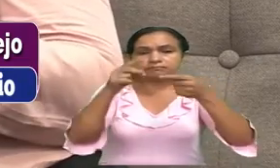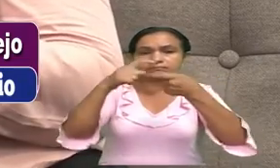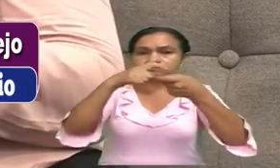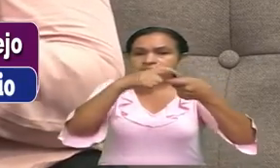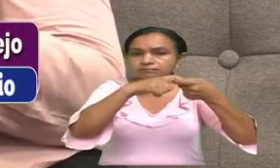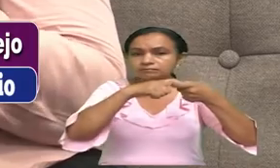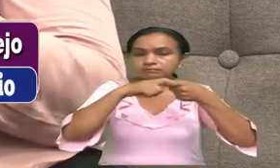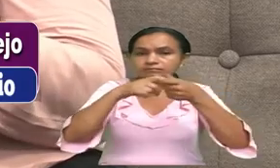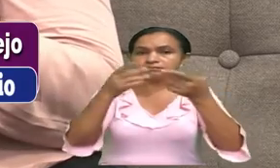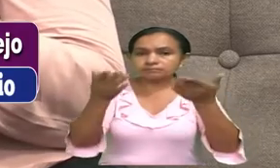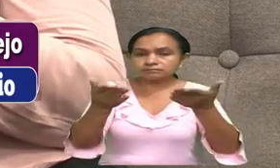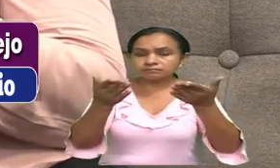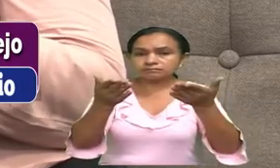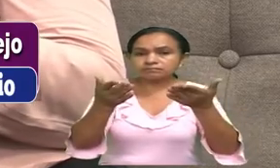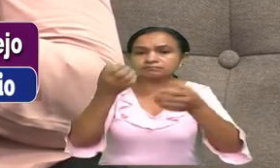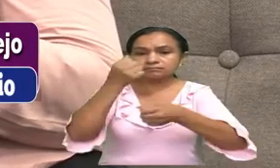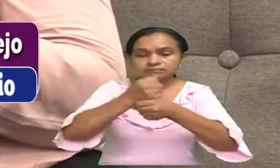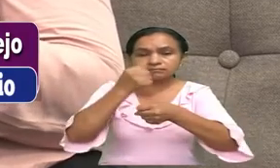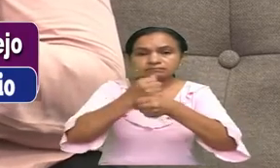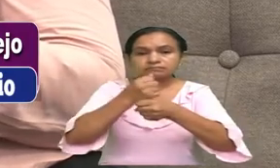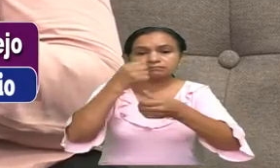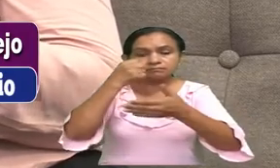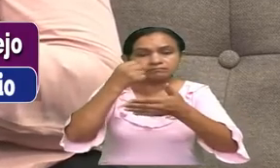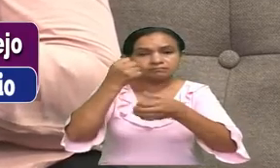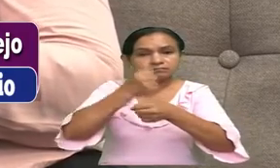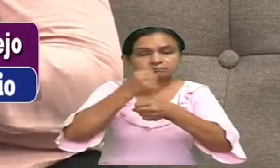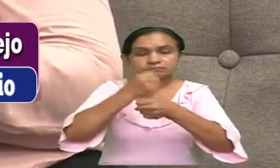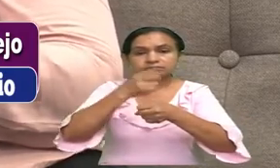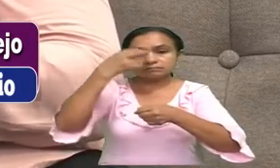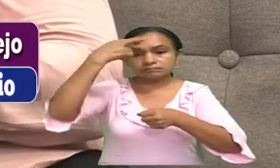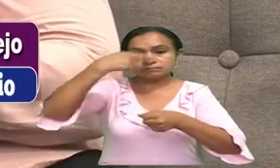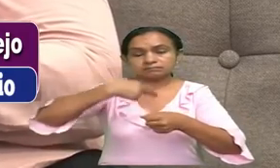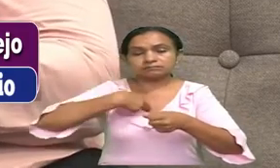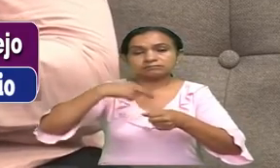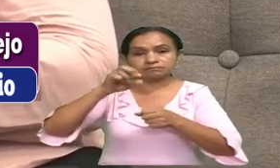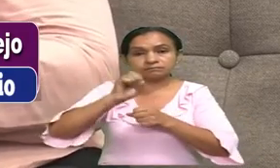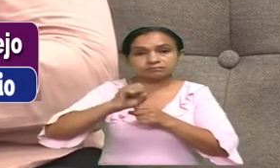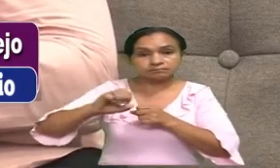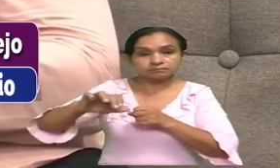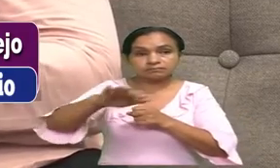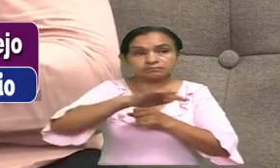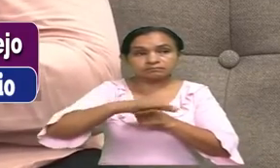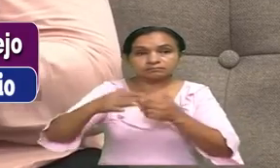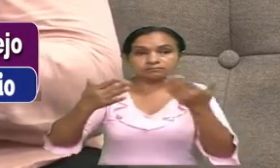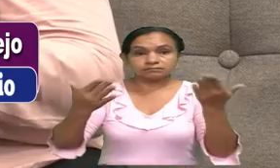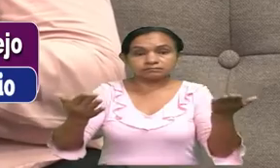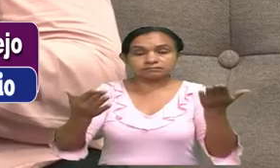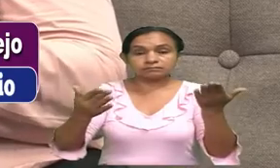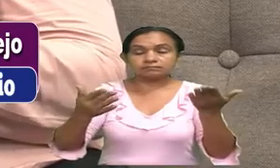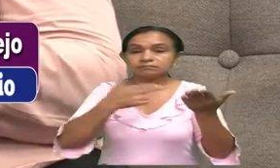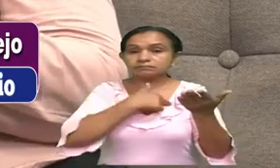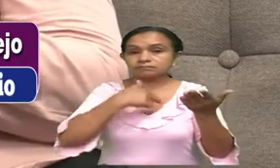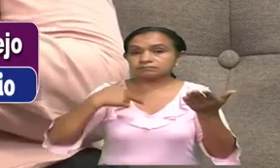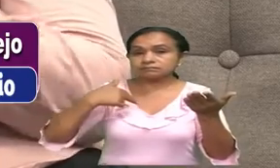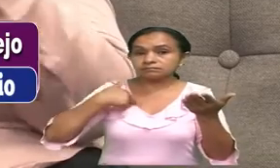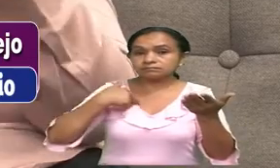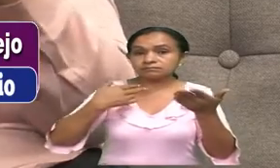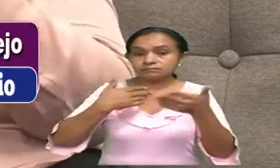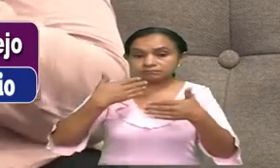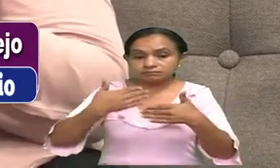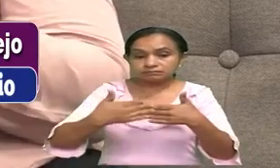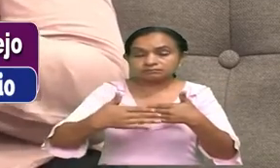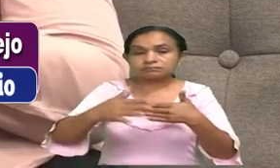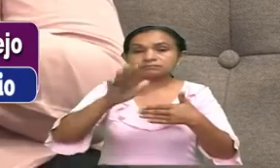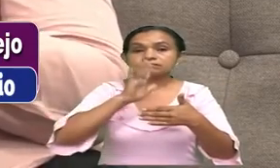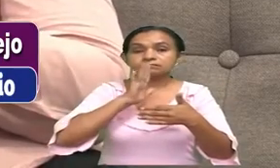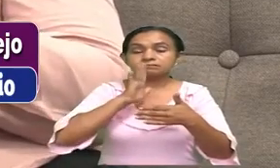y estar funcionando con esa responsabilidad social. Y eso también lleva a que haya una